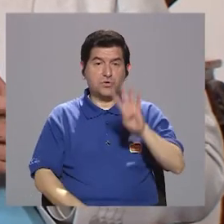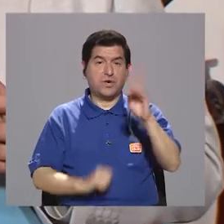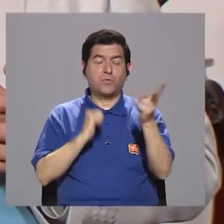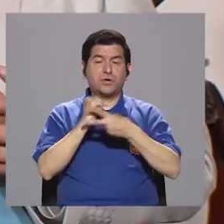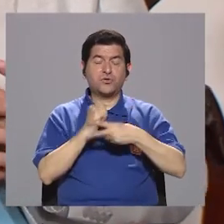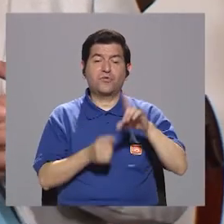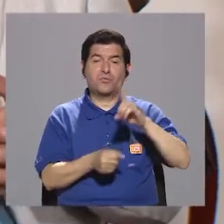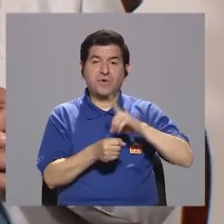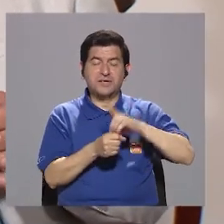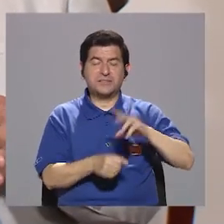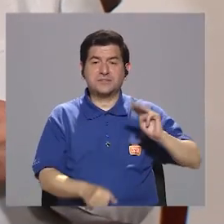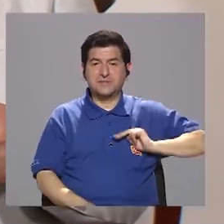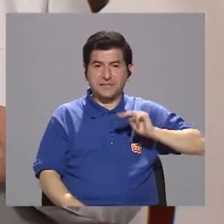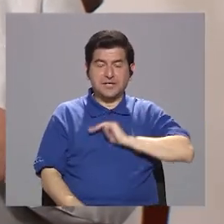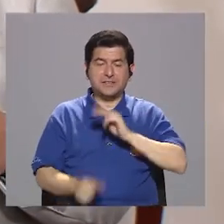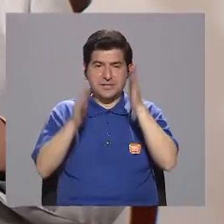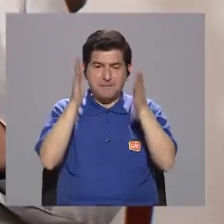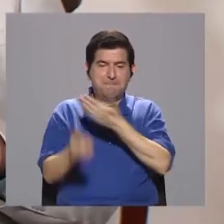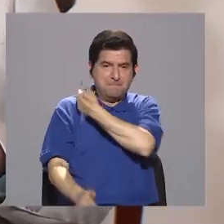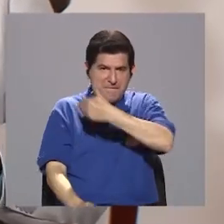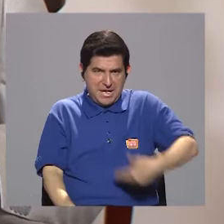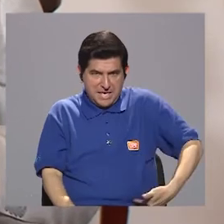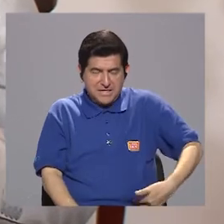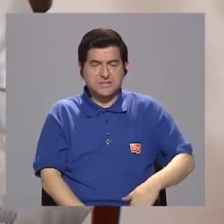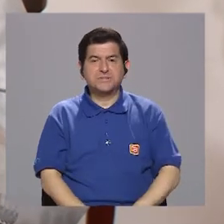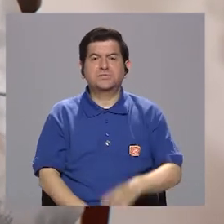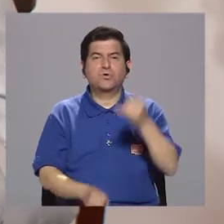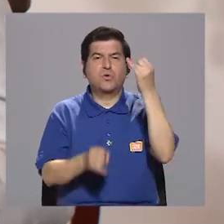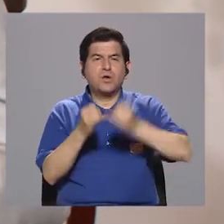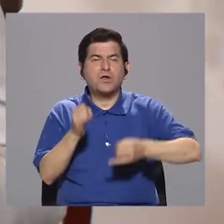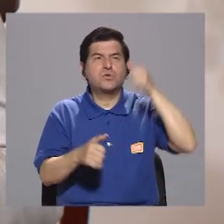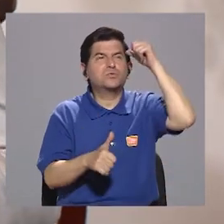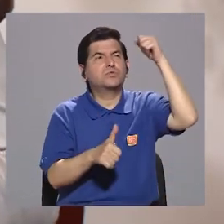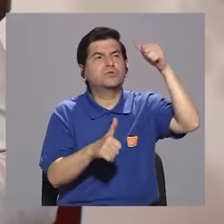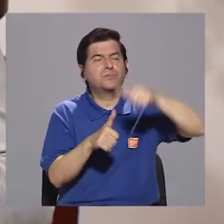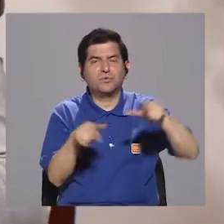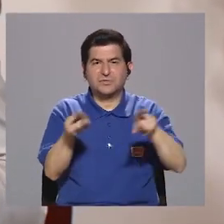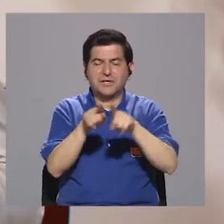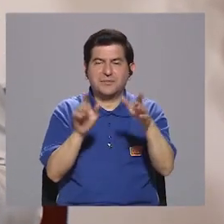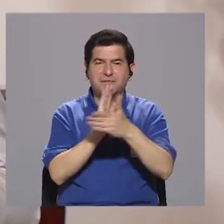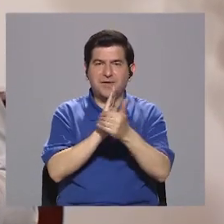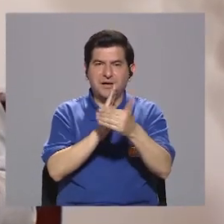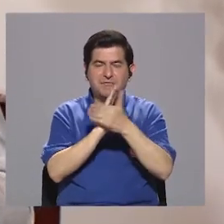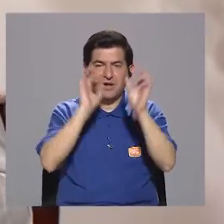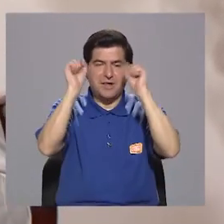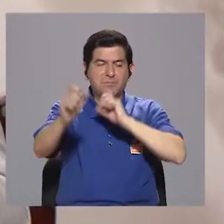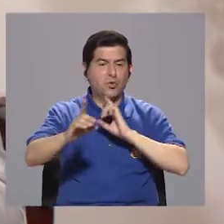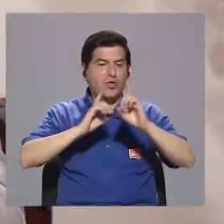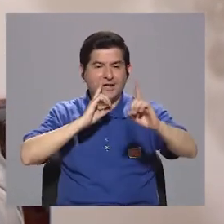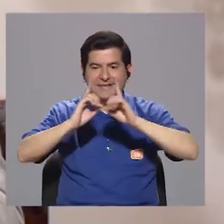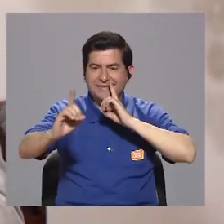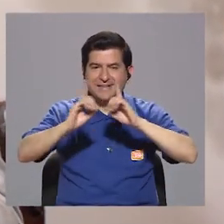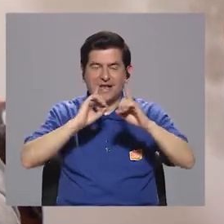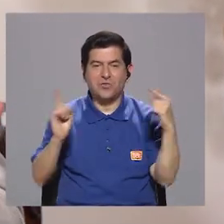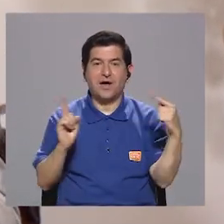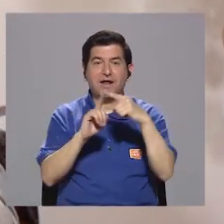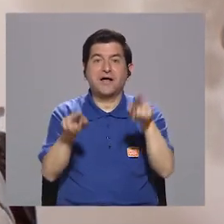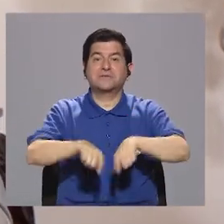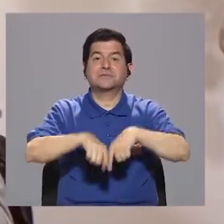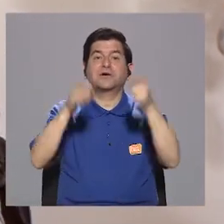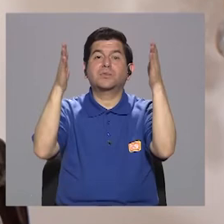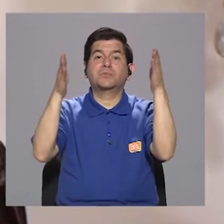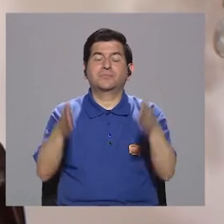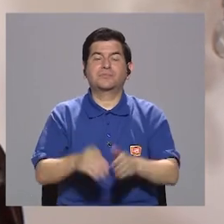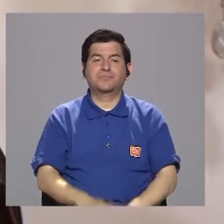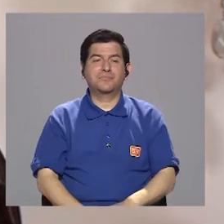cuatro veces diputado, que fue ministro de la presidencia y de los últimos que se le recuerde, que además tiene esa capacidad para poder dialogar hasta con la